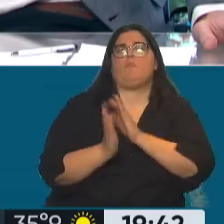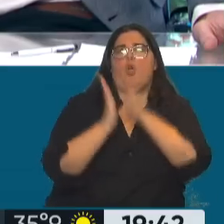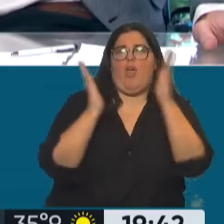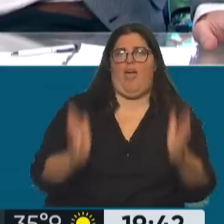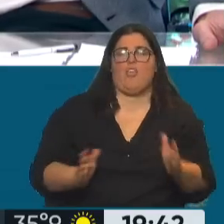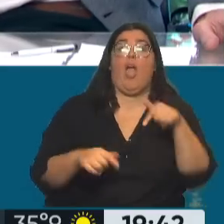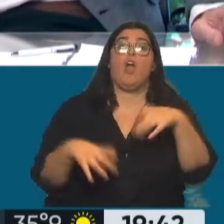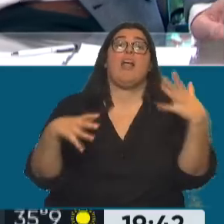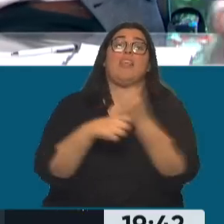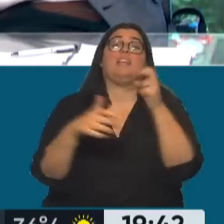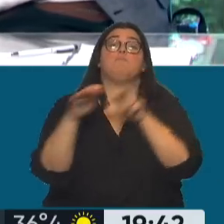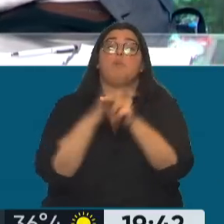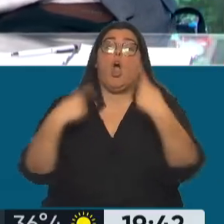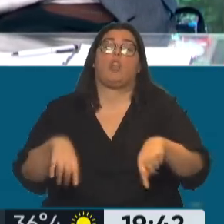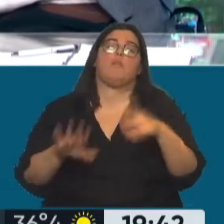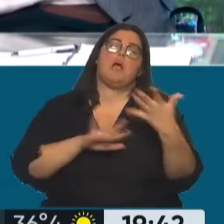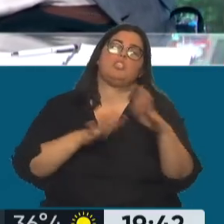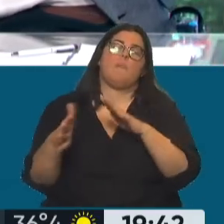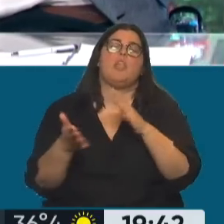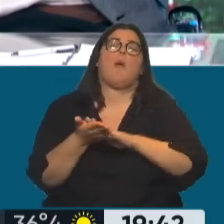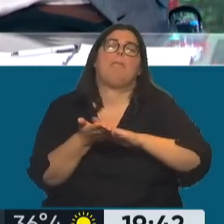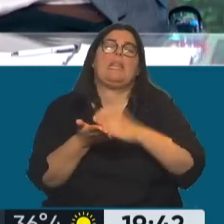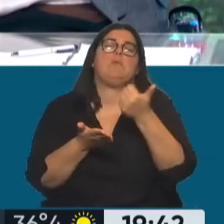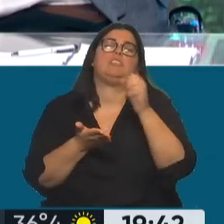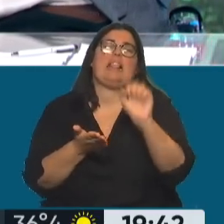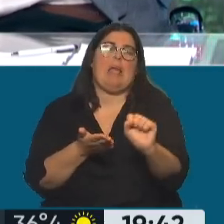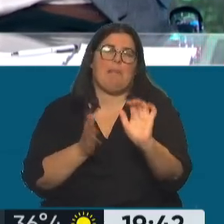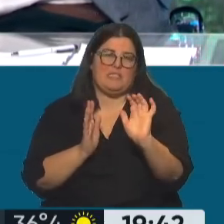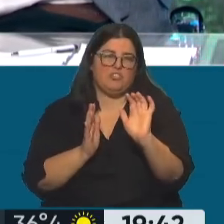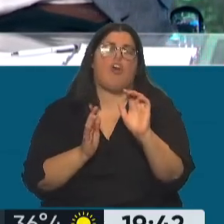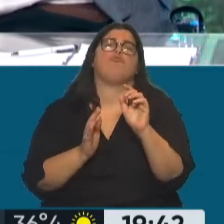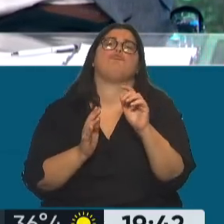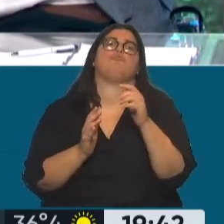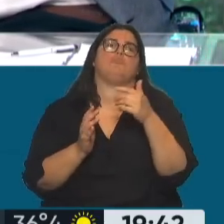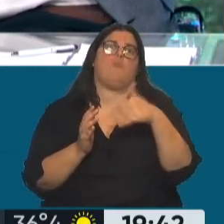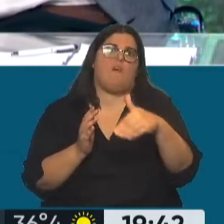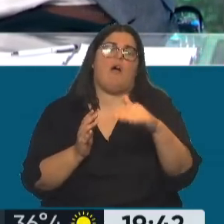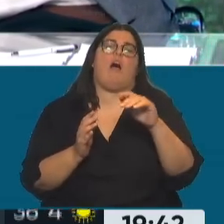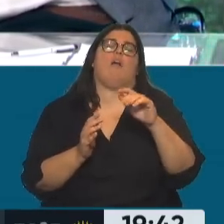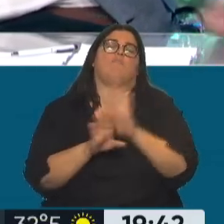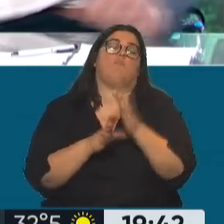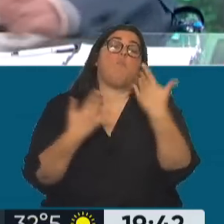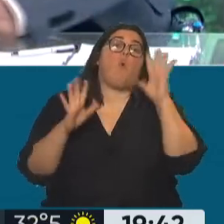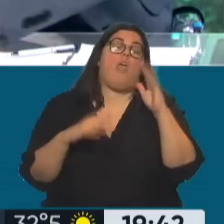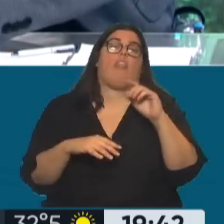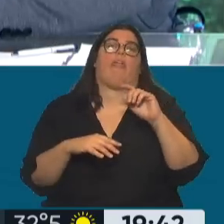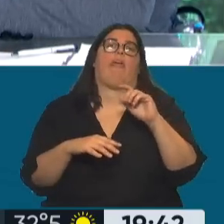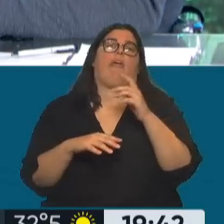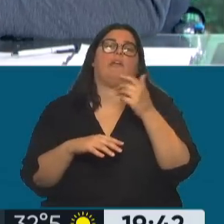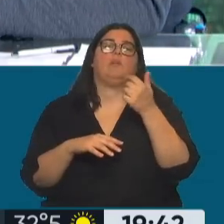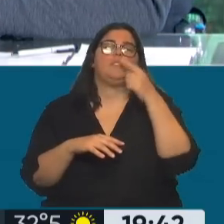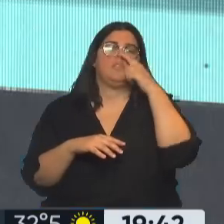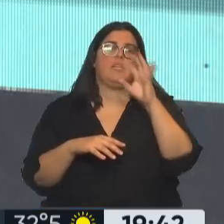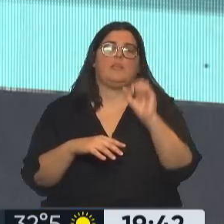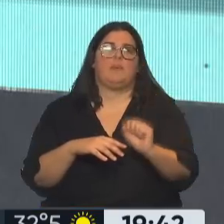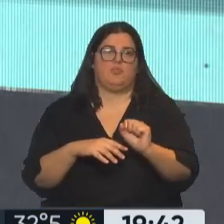hoy vale más o menos 60 pesos. El mínimo. El mínimo pasaría a 600 pesos, es decir, se multiplica por 10. Y vos decías del ejemplo